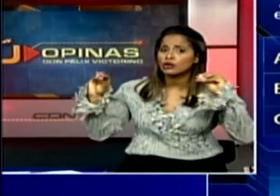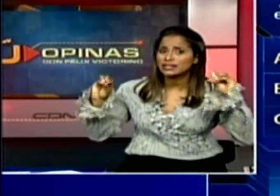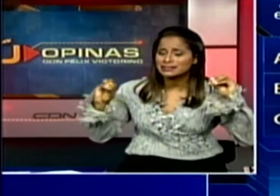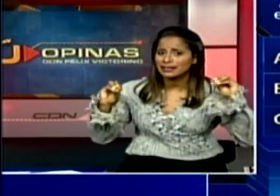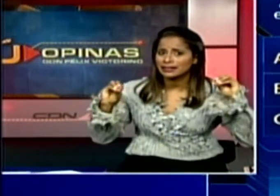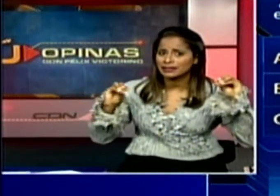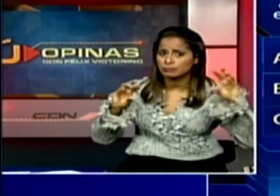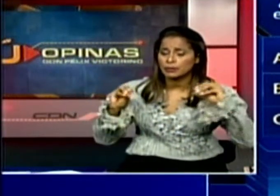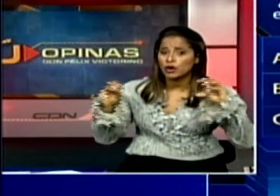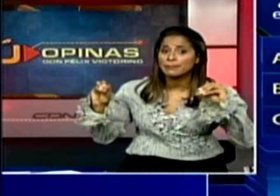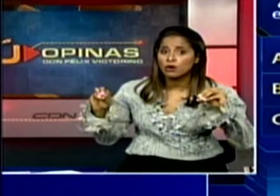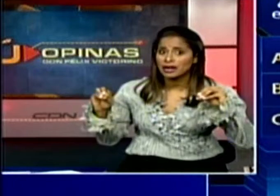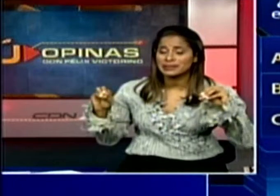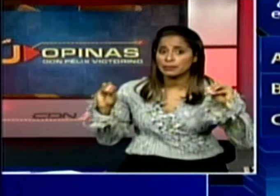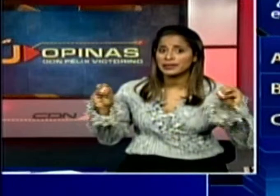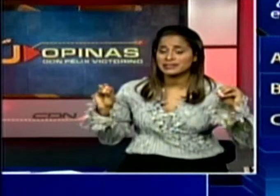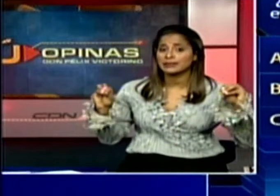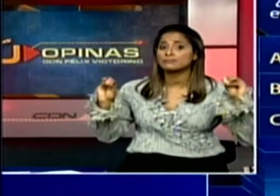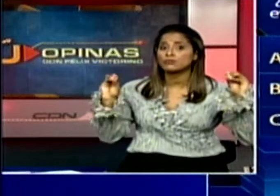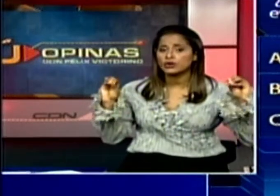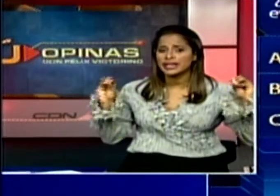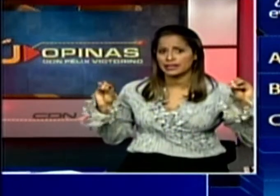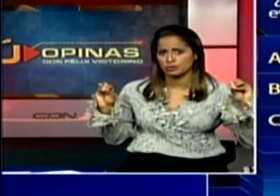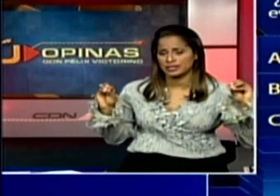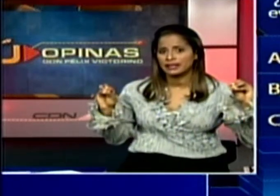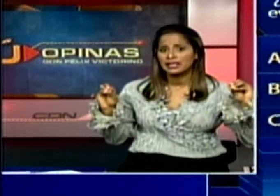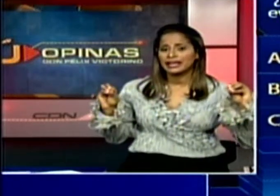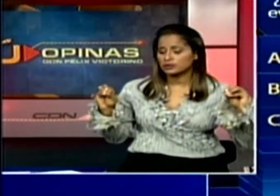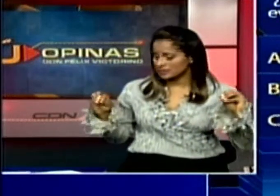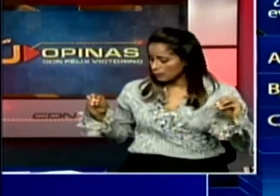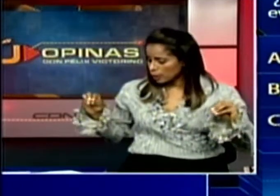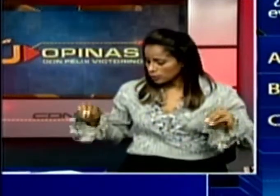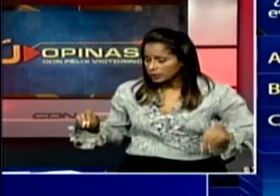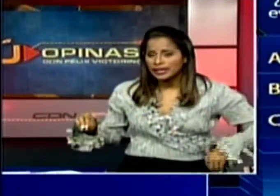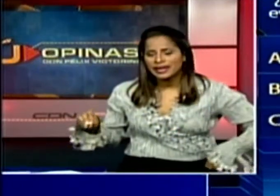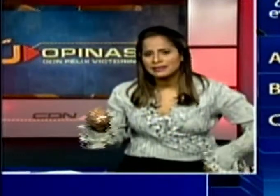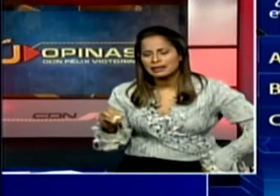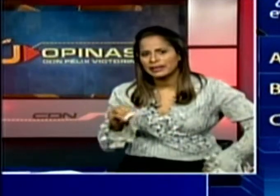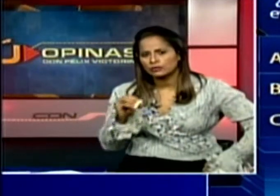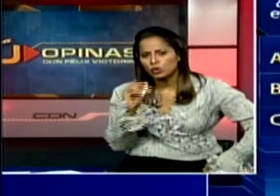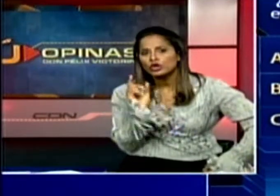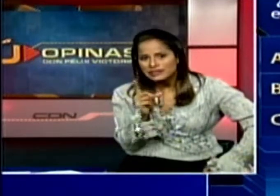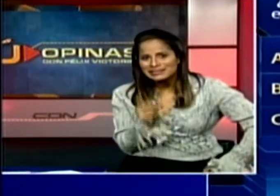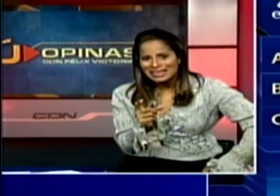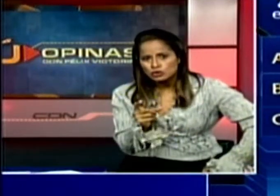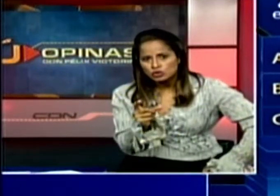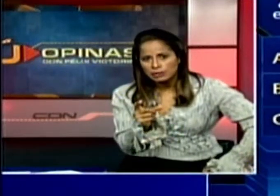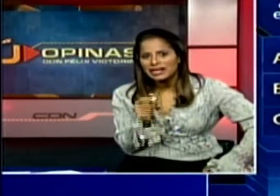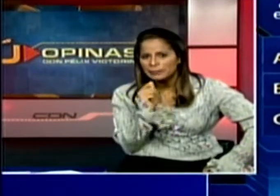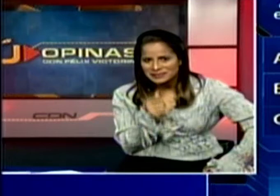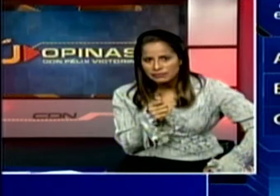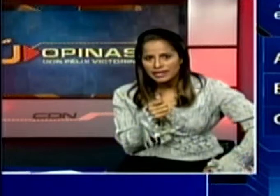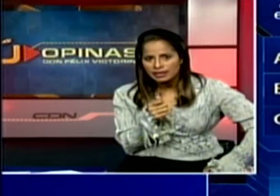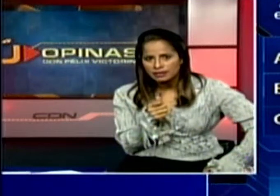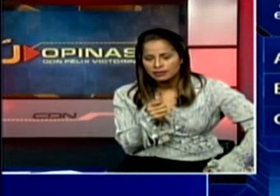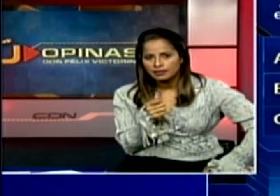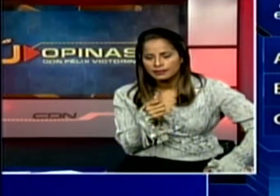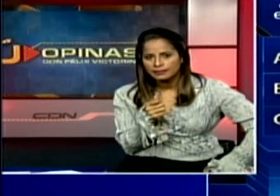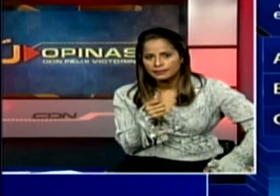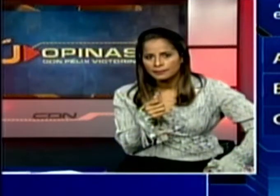Esa noticia de boca en boca a veces puede ser muy engañosa. Entonces es bueno saber, ¿tú conoces casos de manera